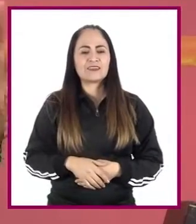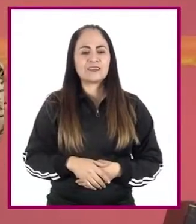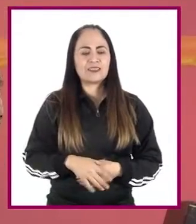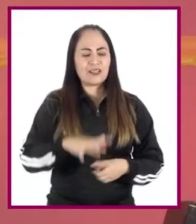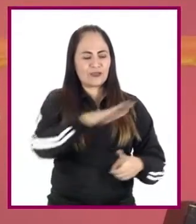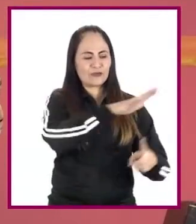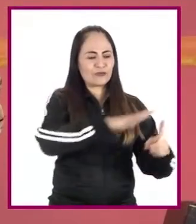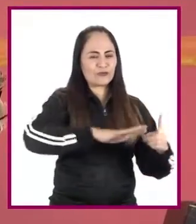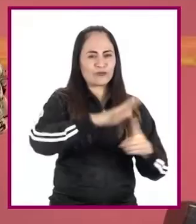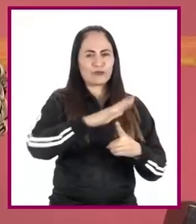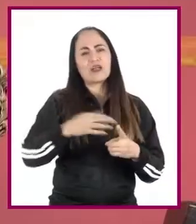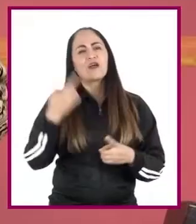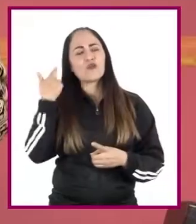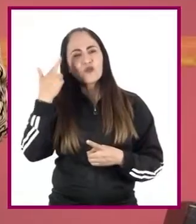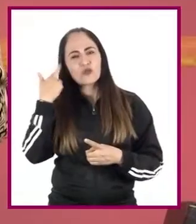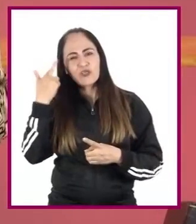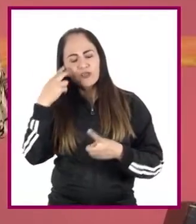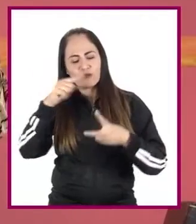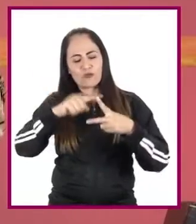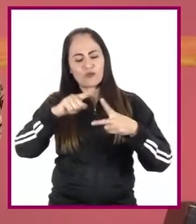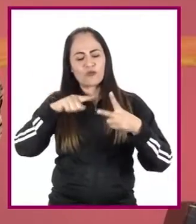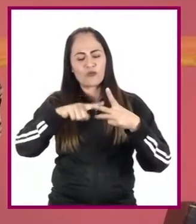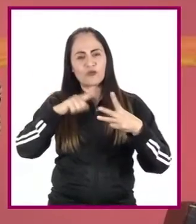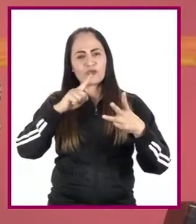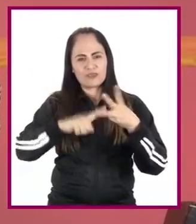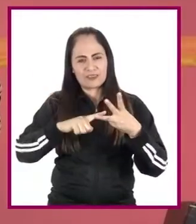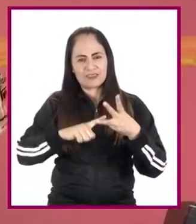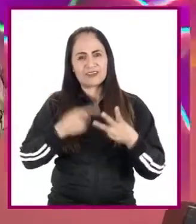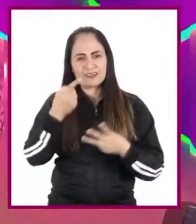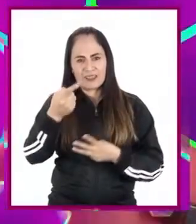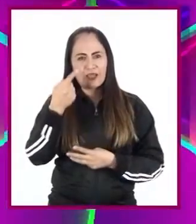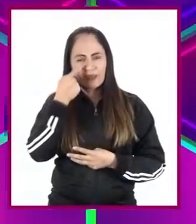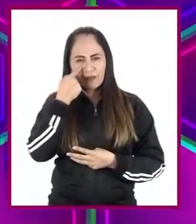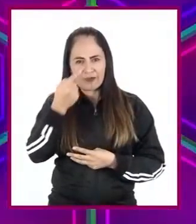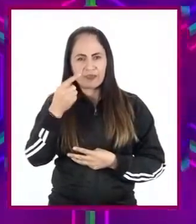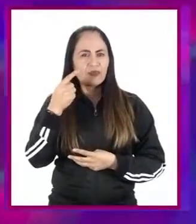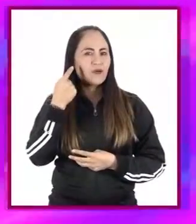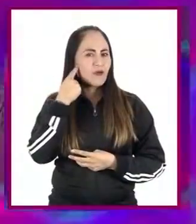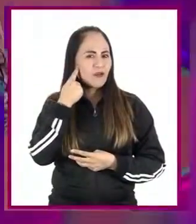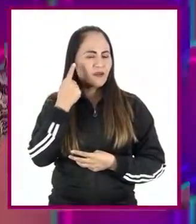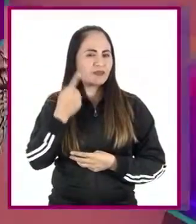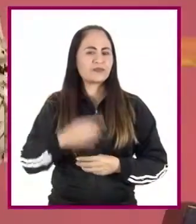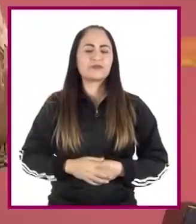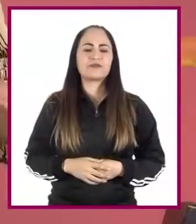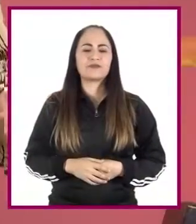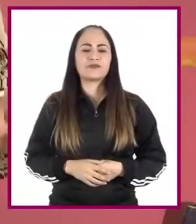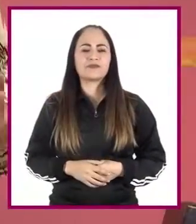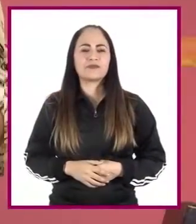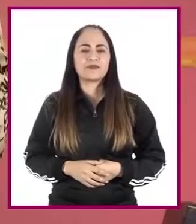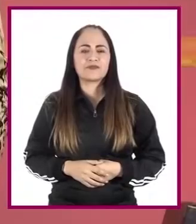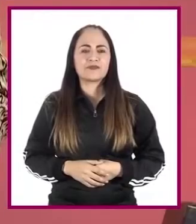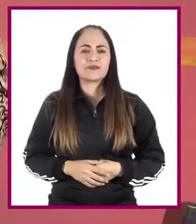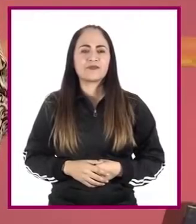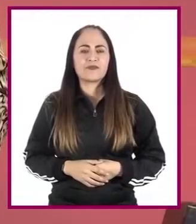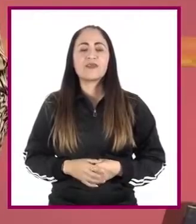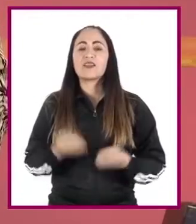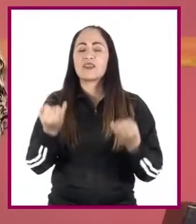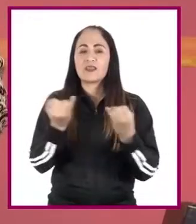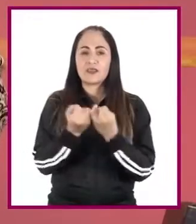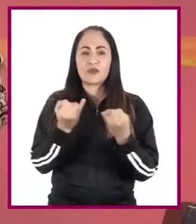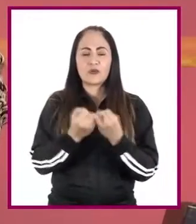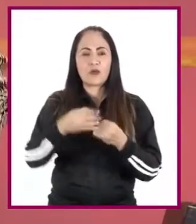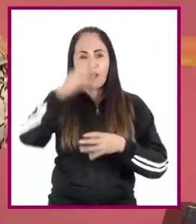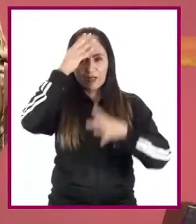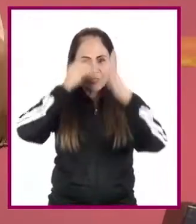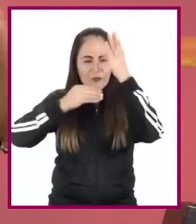en las campañas oficiales, en especial las audiovisuales. También estudiamos cuál es la impresión que nos causan